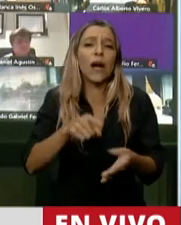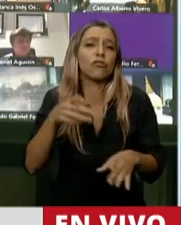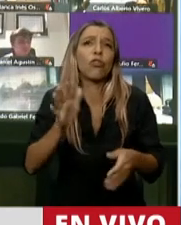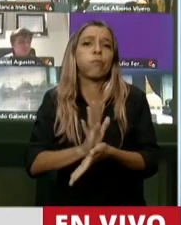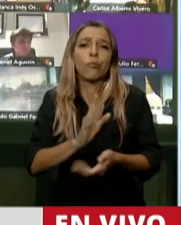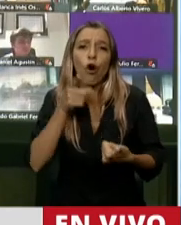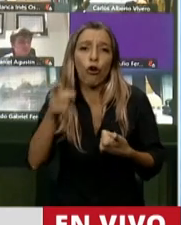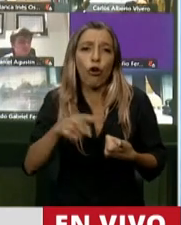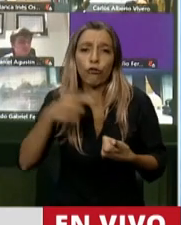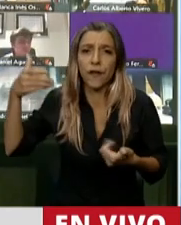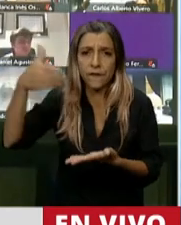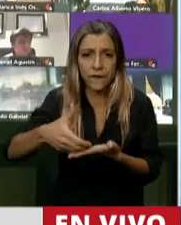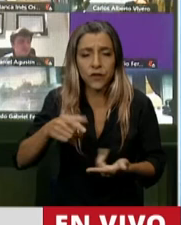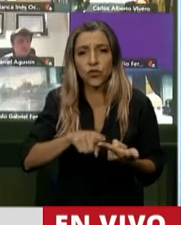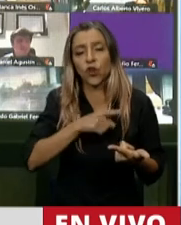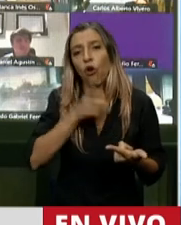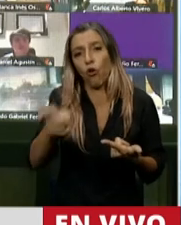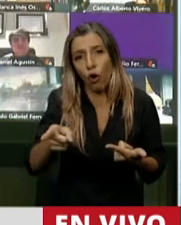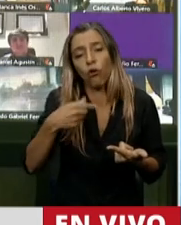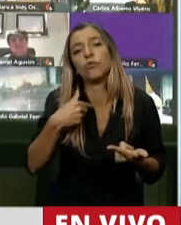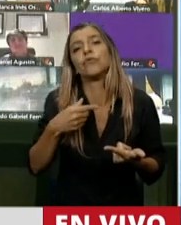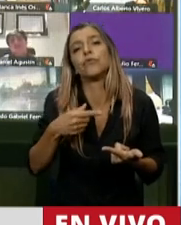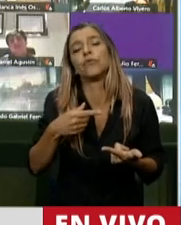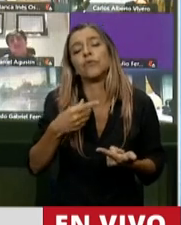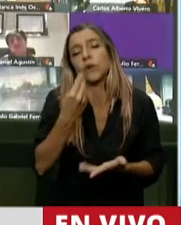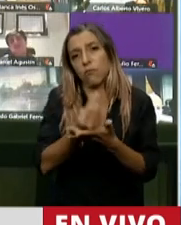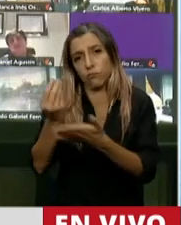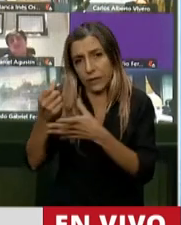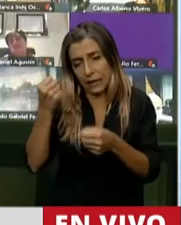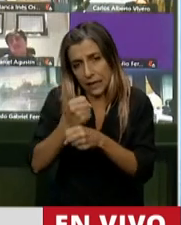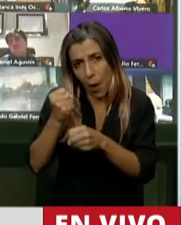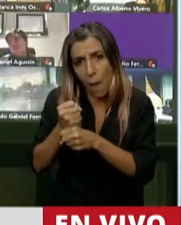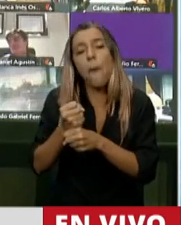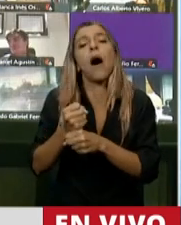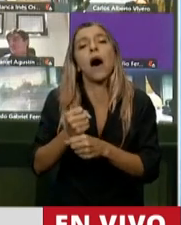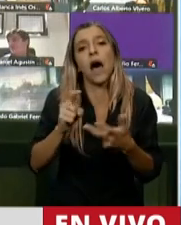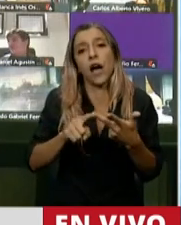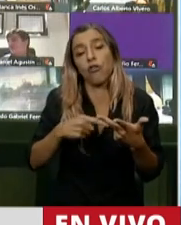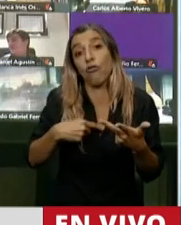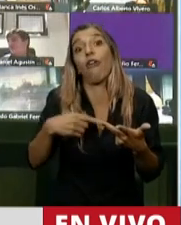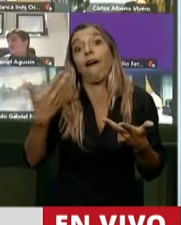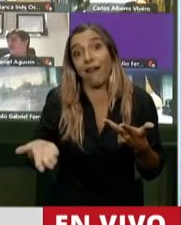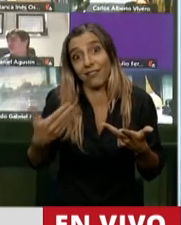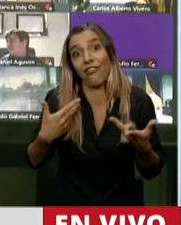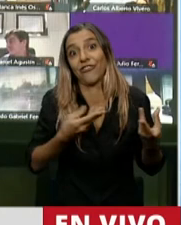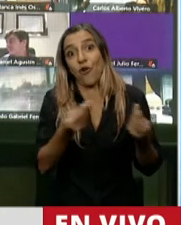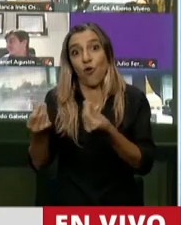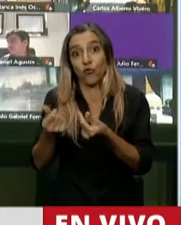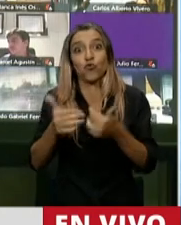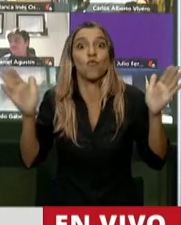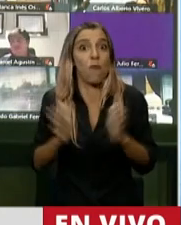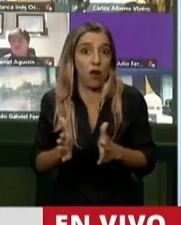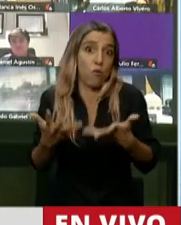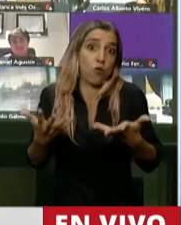inversión, que atenta, lógicamente, contra el empleo y, por consiguiente, contra el consumo,